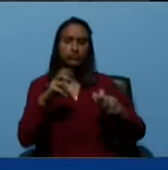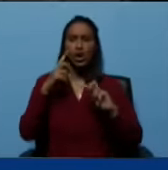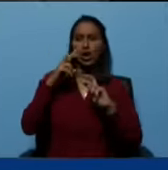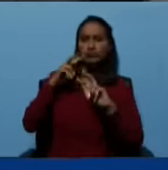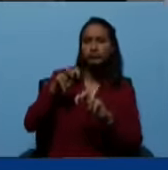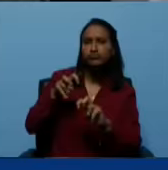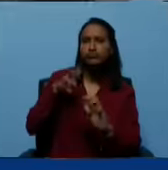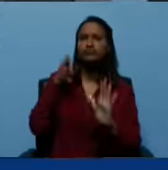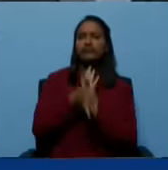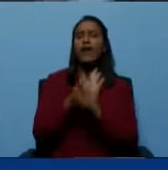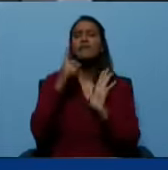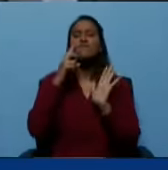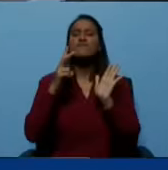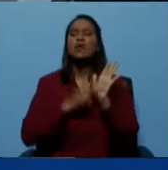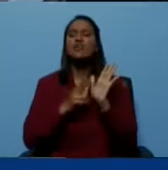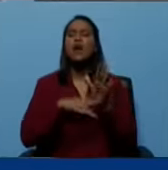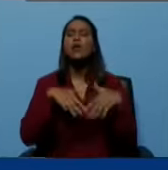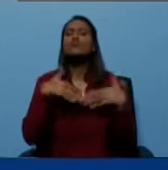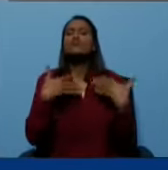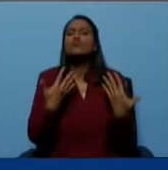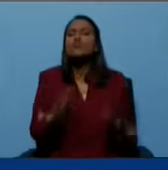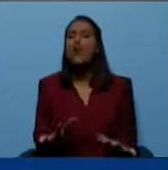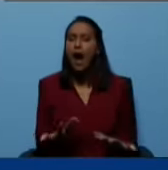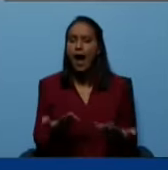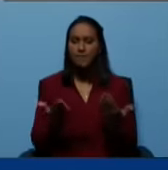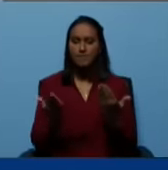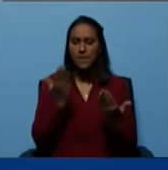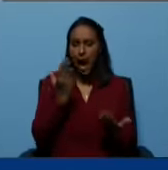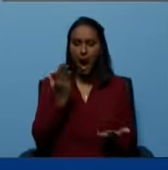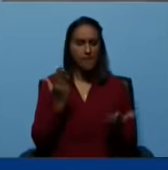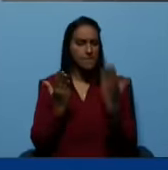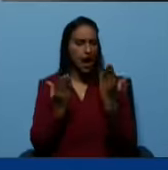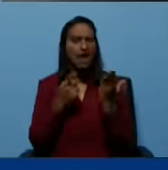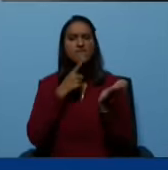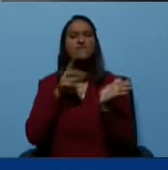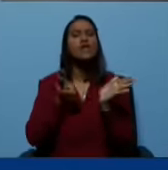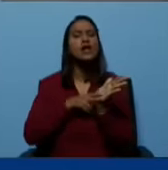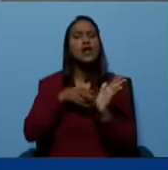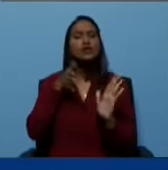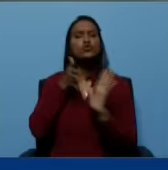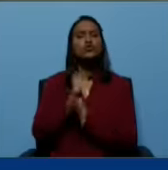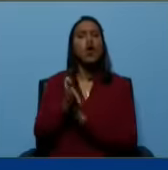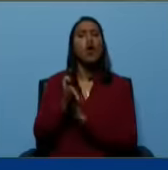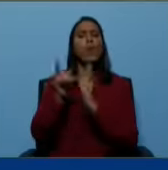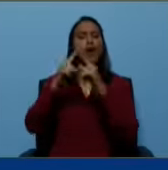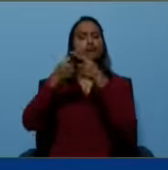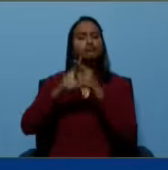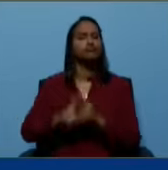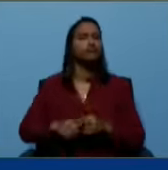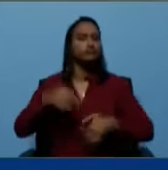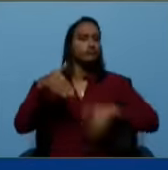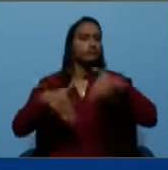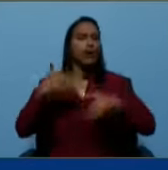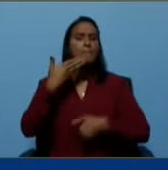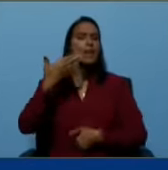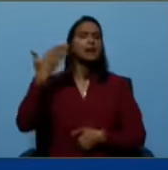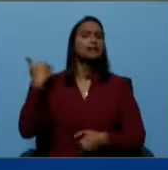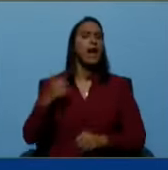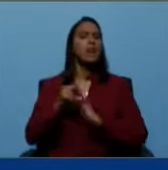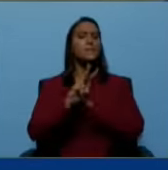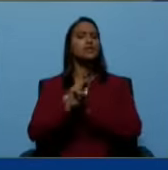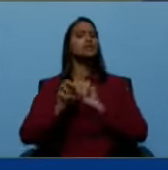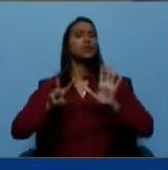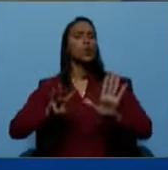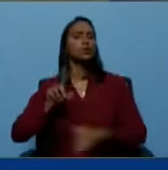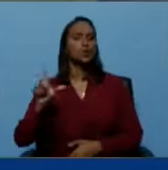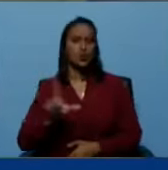resultados que fueron emitidos por el Consejo Nacional Electoral el pasado 28 de julio. Veíamos incluso lo que fue la llegada del jefe de